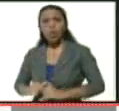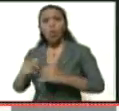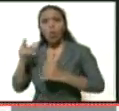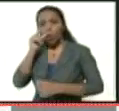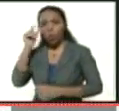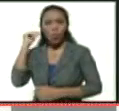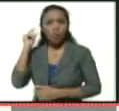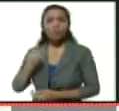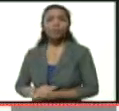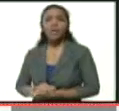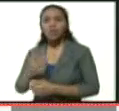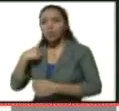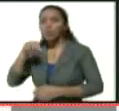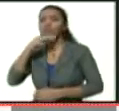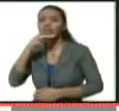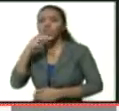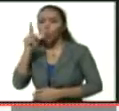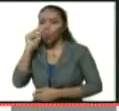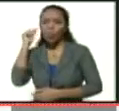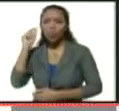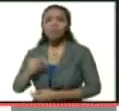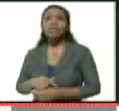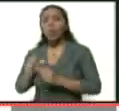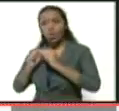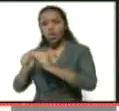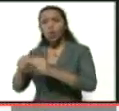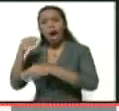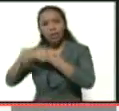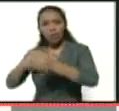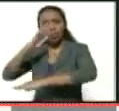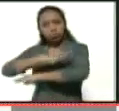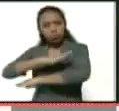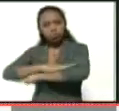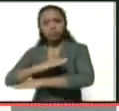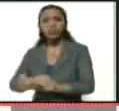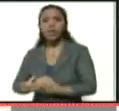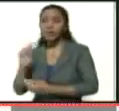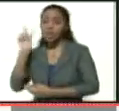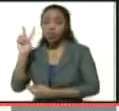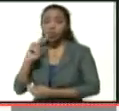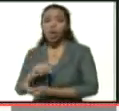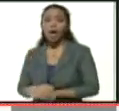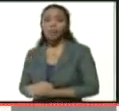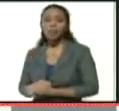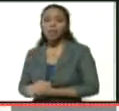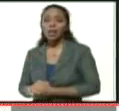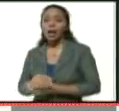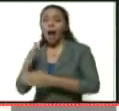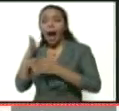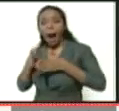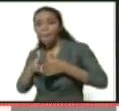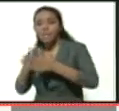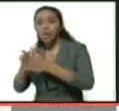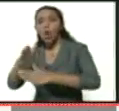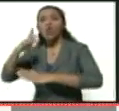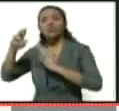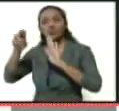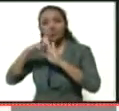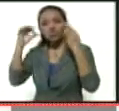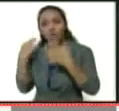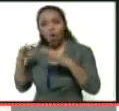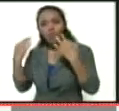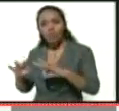hijas, por nuestros nietos, por nuestras nietas, sigamos con disciplina, que Venezuela va rumbo a la